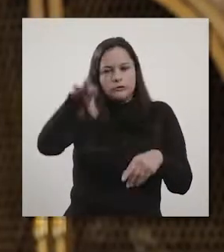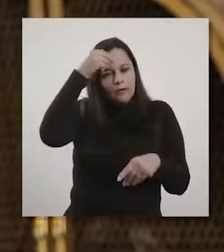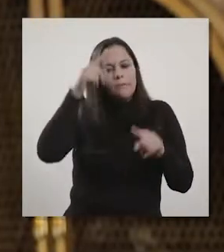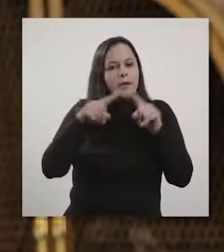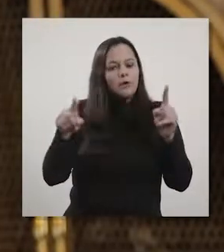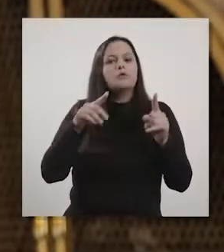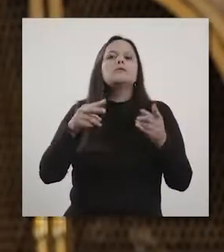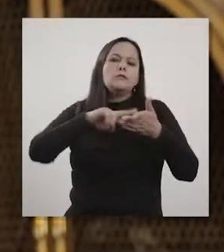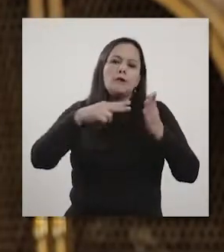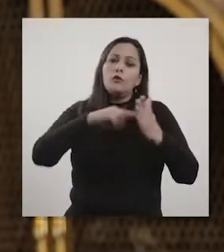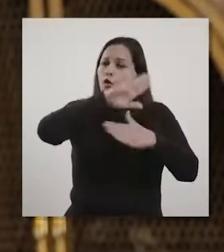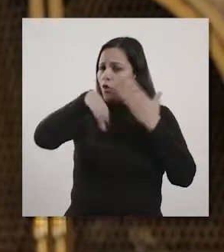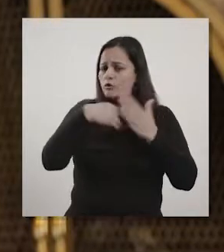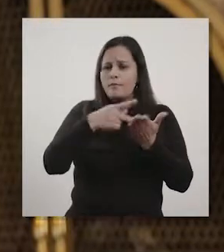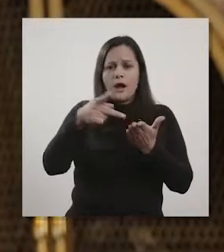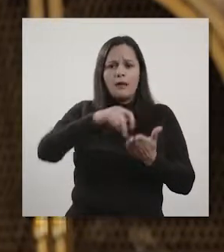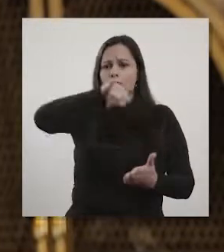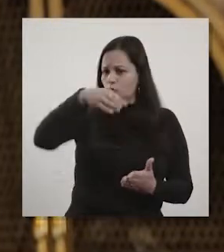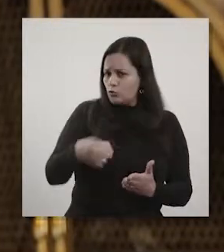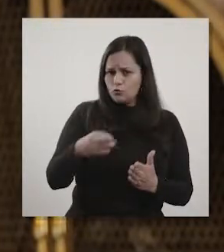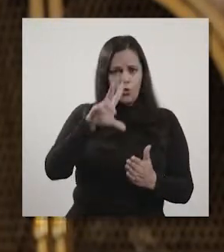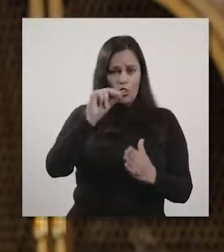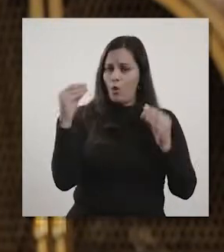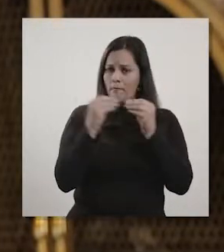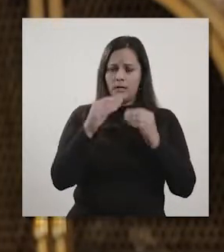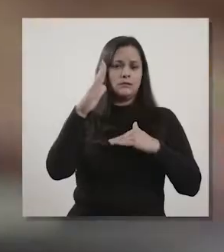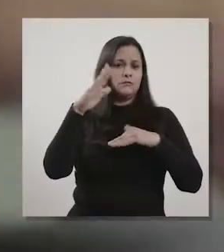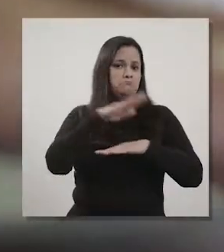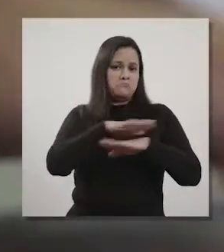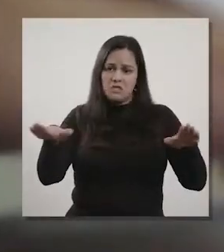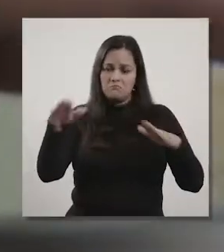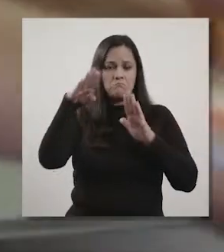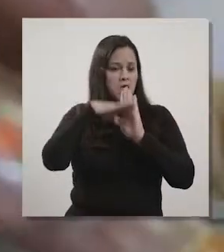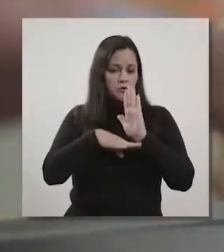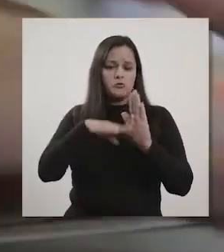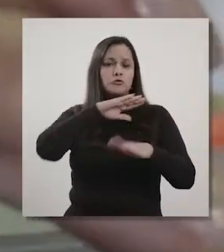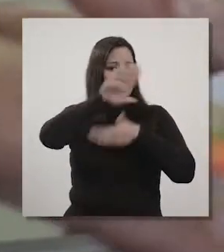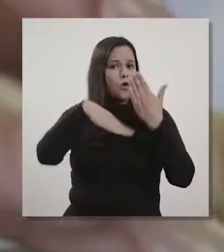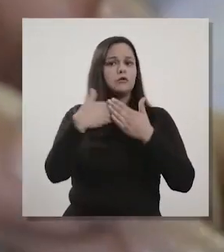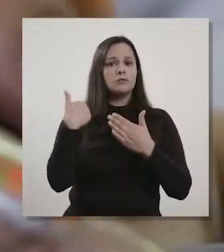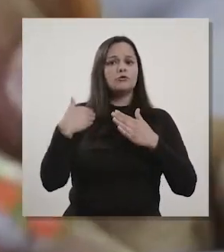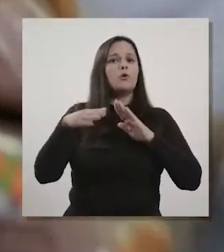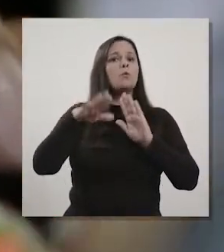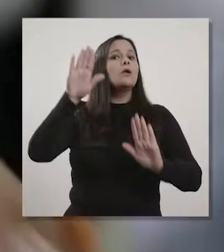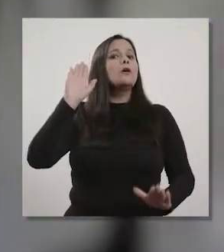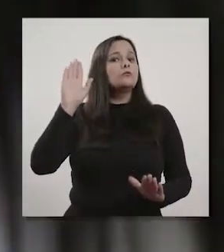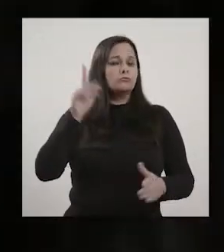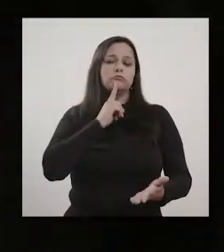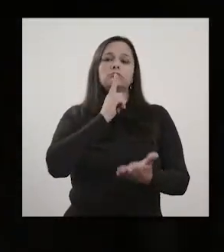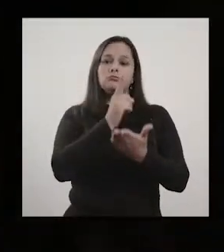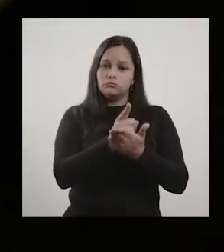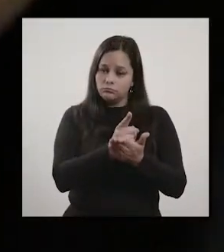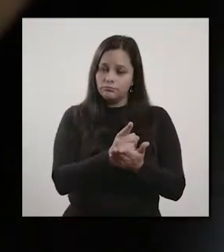de que todos paguemos lo justo, lo que nos corresponde, no más ni menos. Todos tenemos la obligación de cumplir con el pago del